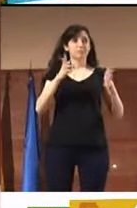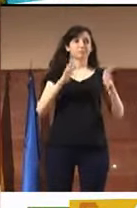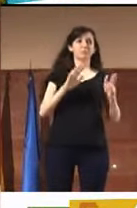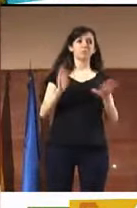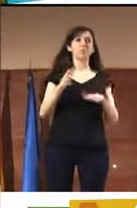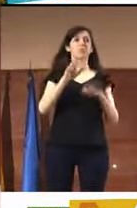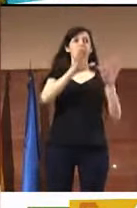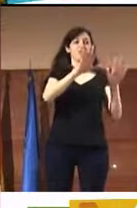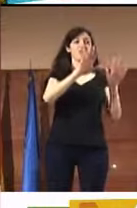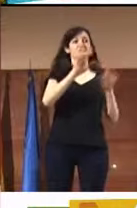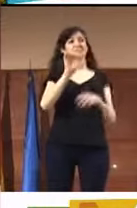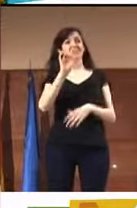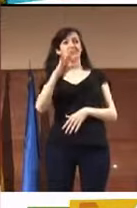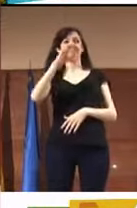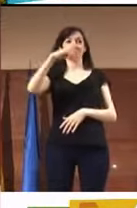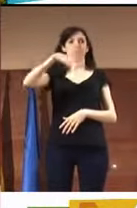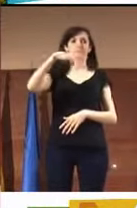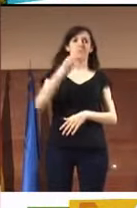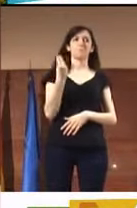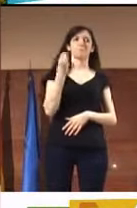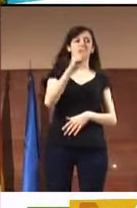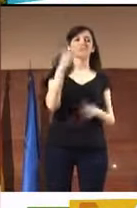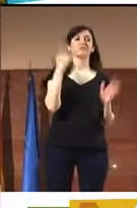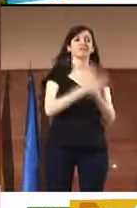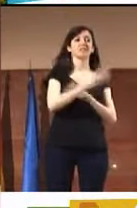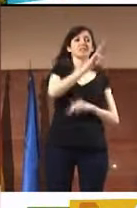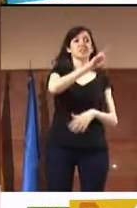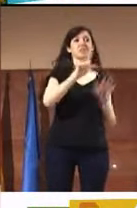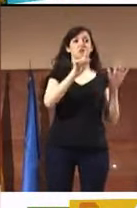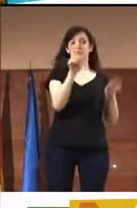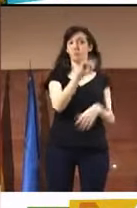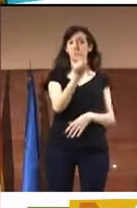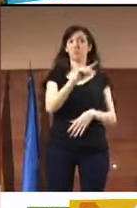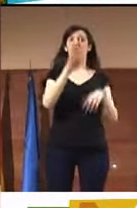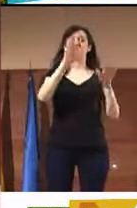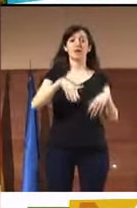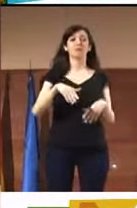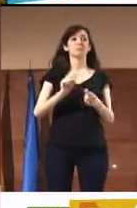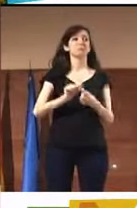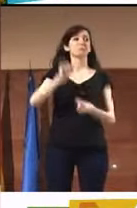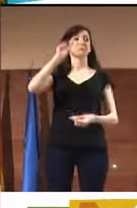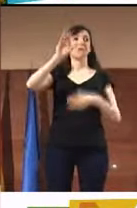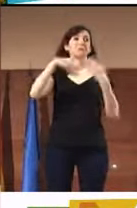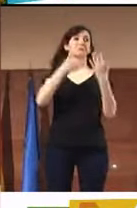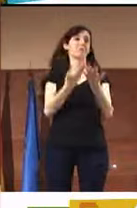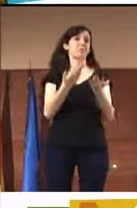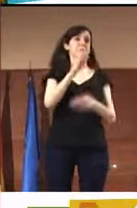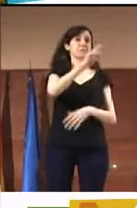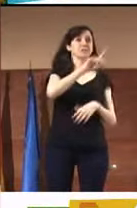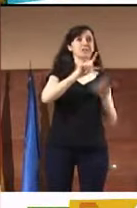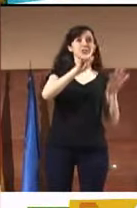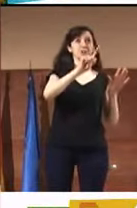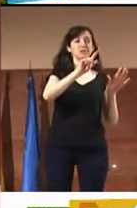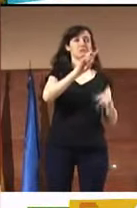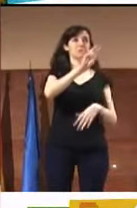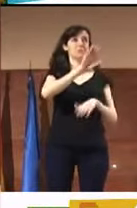15 centímetros. Es decir, al final ya no son 36, nos está permitiendo acceder a una altura que a lo mejor es de 26,